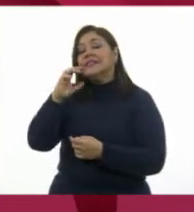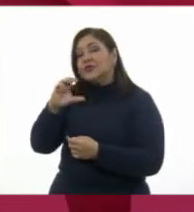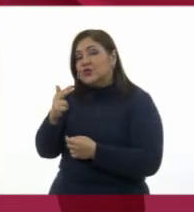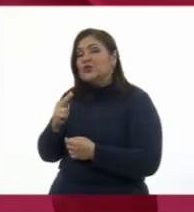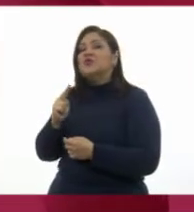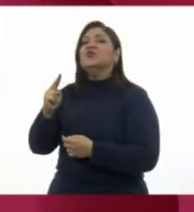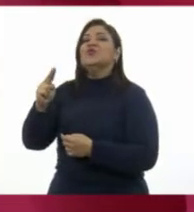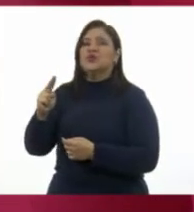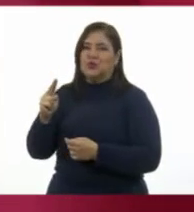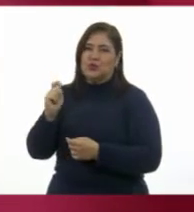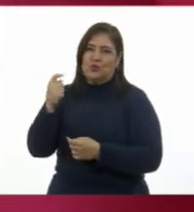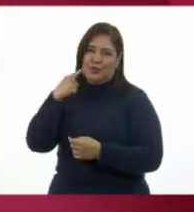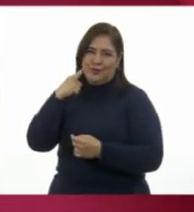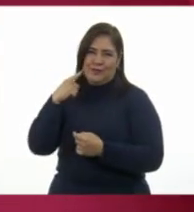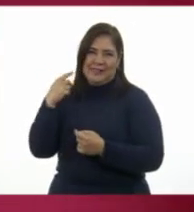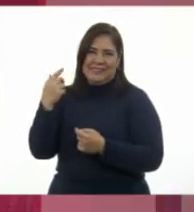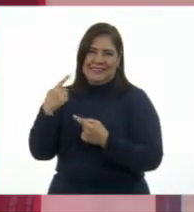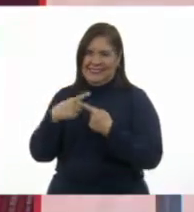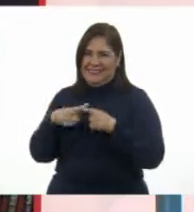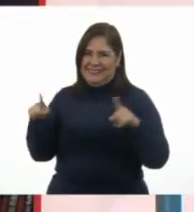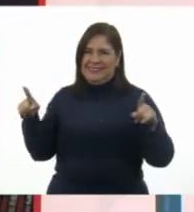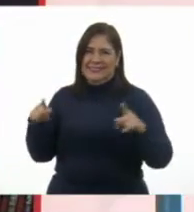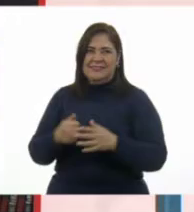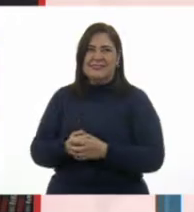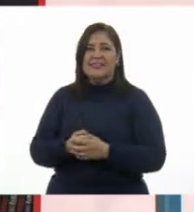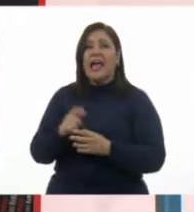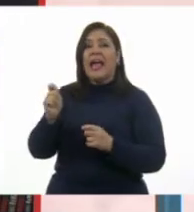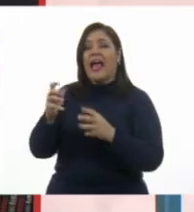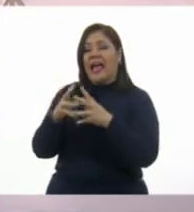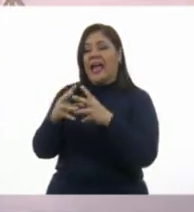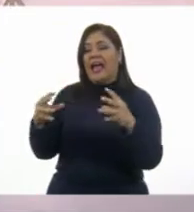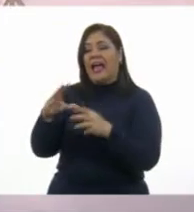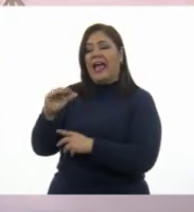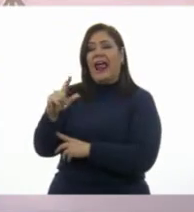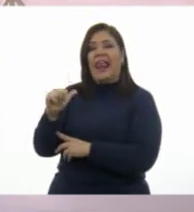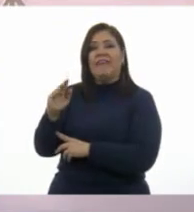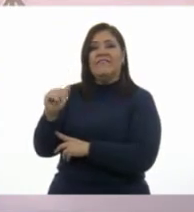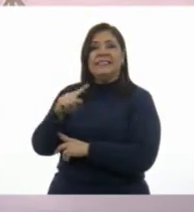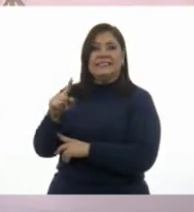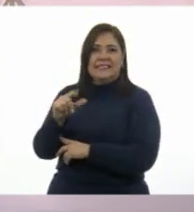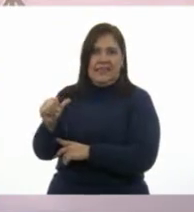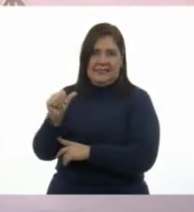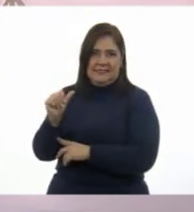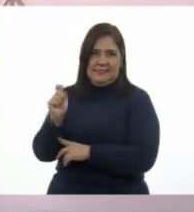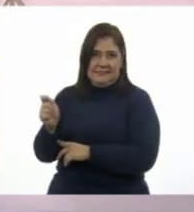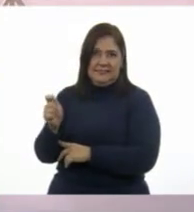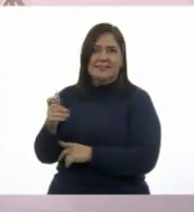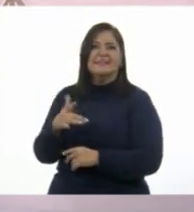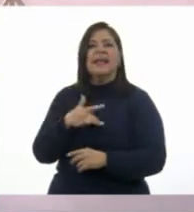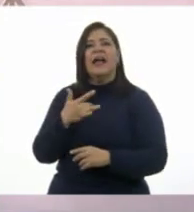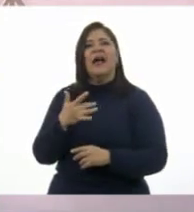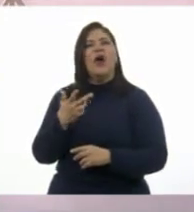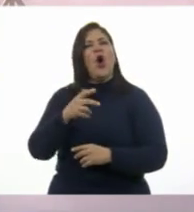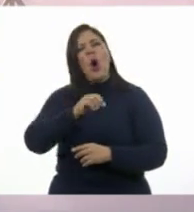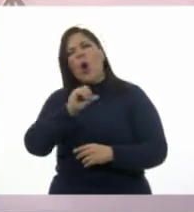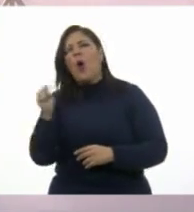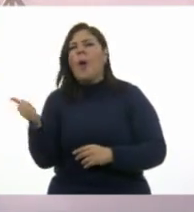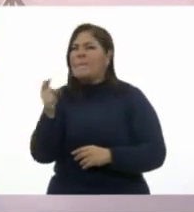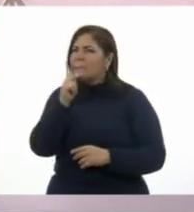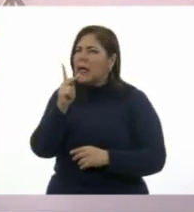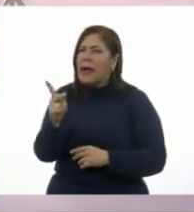Chum. Chum. Es calabaza. ¿Encuentras alguna otra palabra con